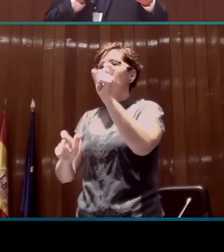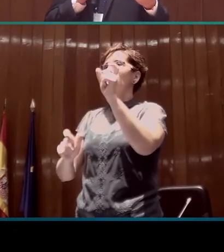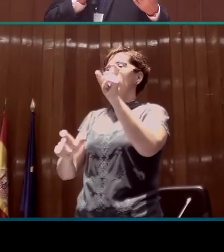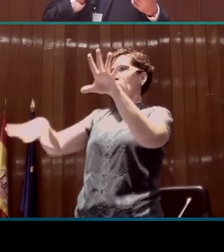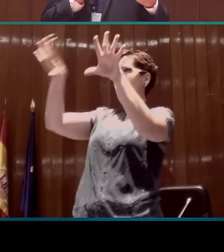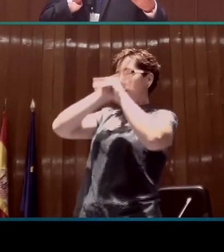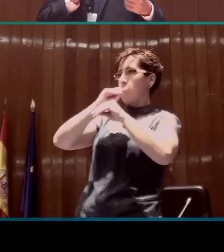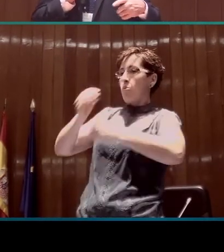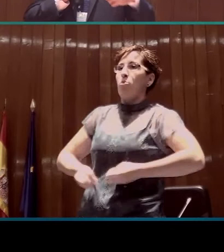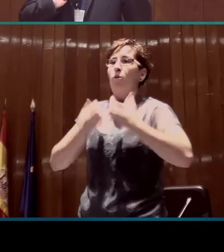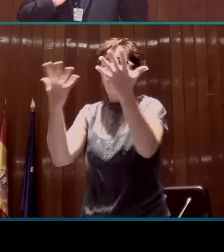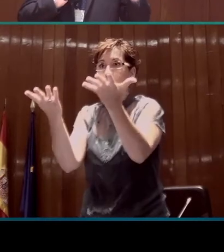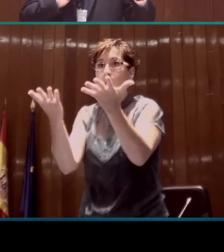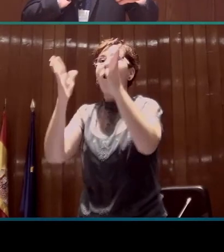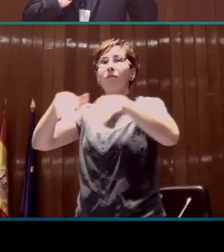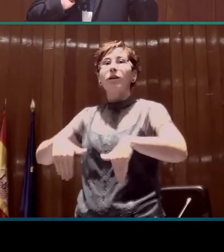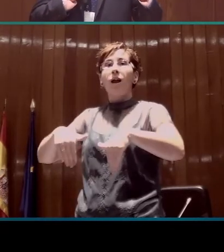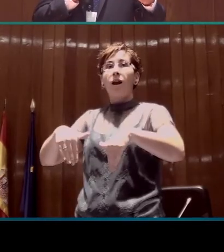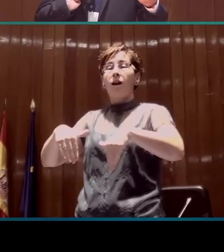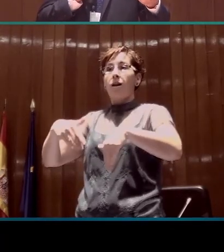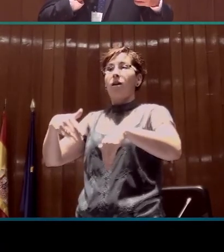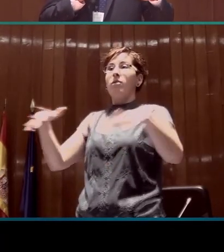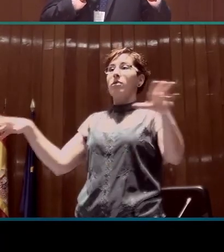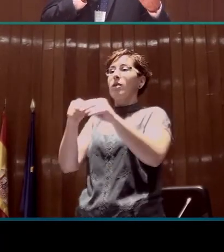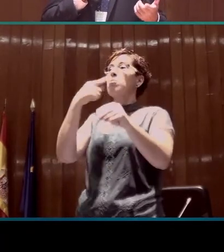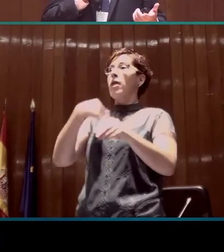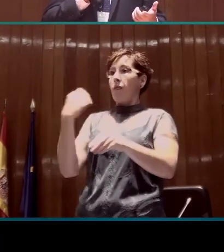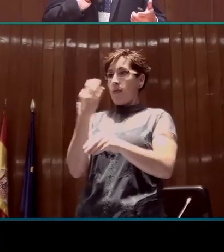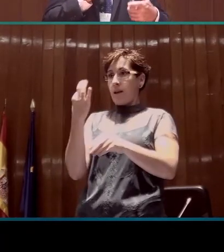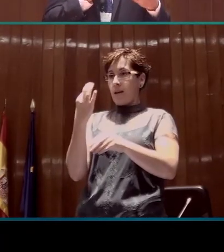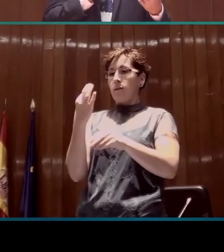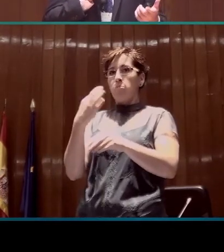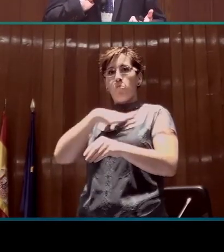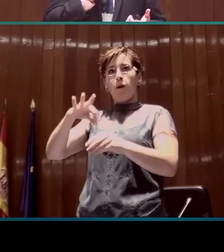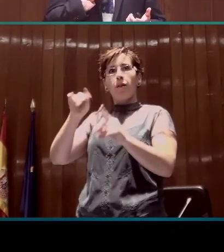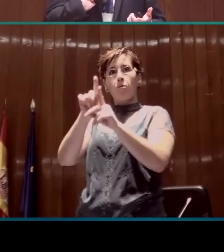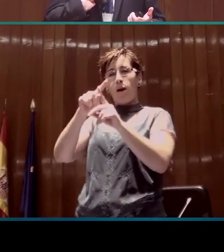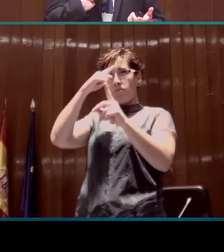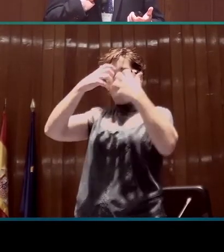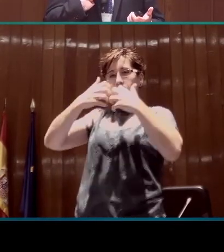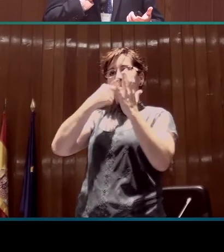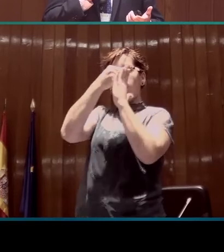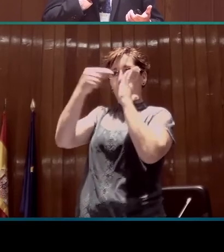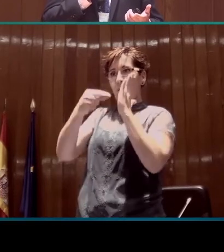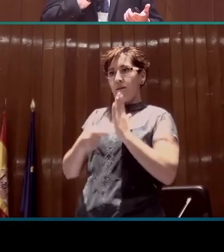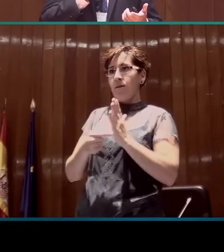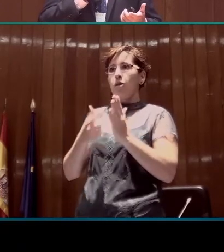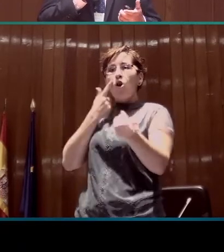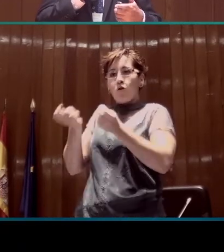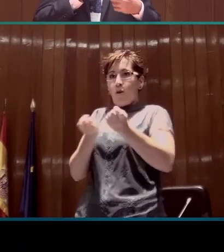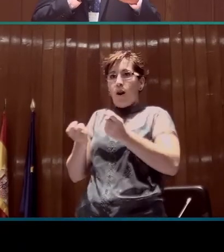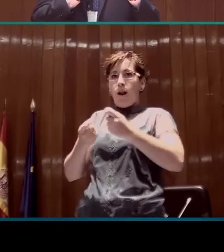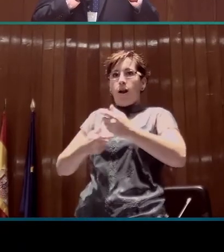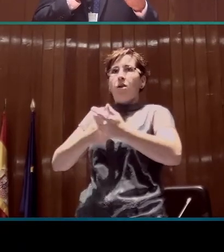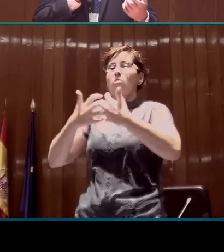nos indican varias cosas. Una, que sí se computan, igual que computamos unidades subléxicas en el caso de las lenguas